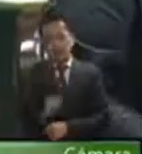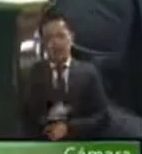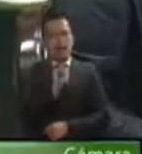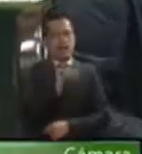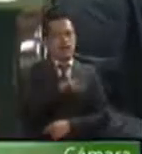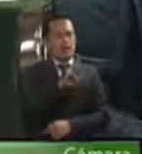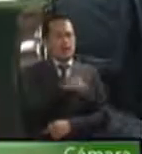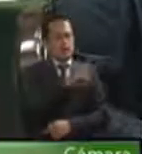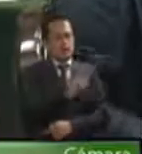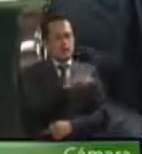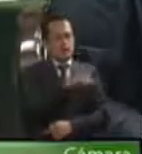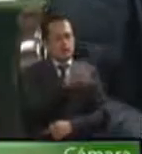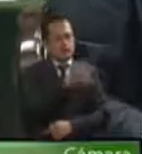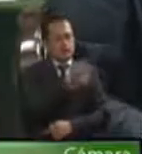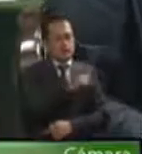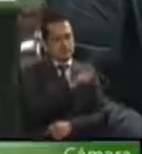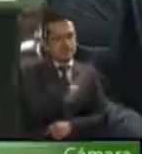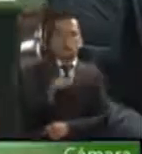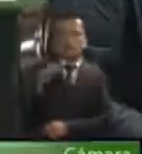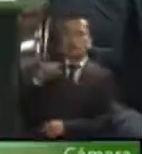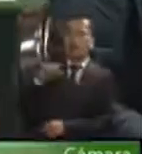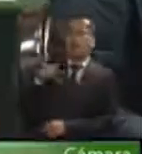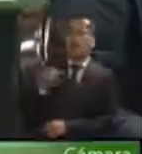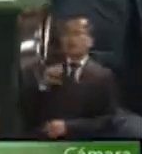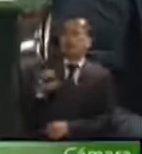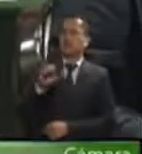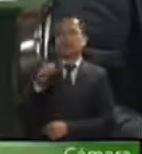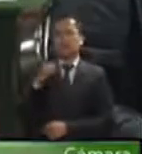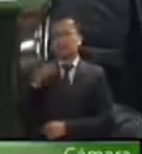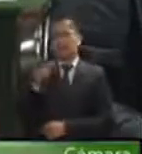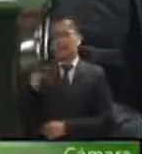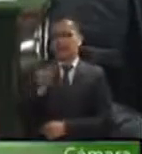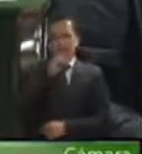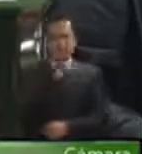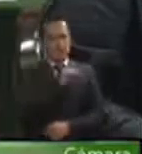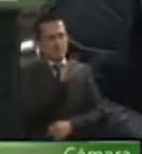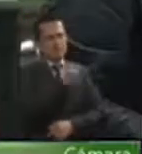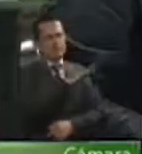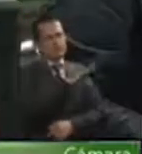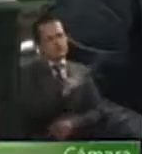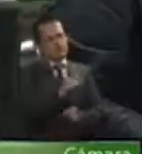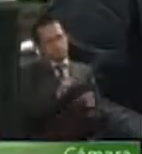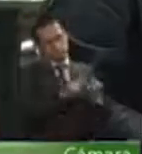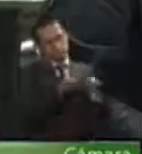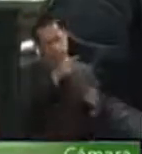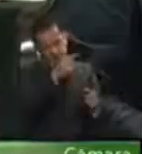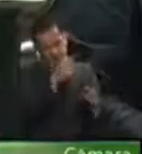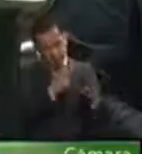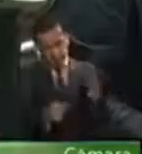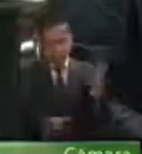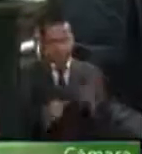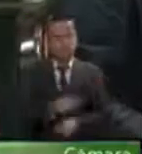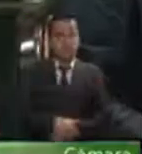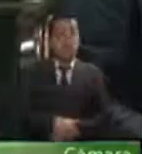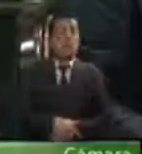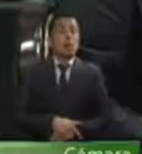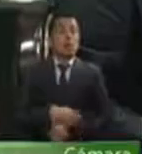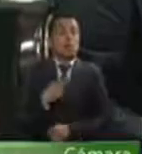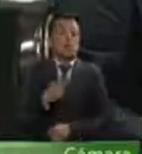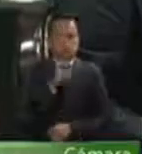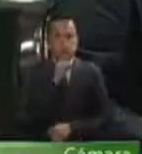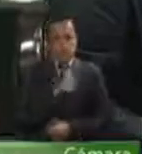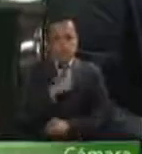Roberto Cantoral, Alberto Aguilera, José Alfredo Jiménez y Francisco Gabilondo Soler, entre otros. Por lo que en aras de